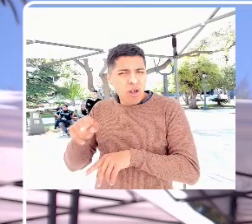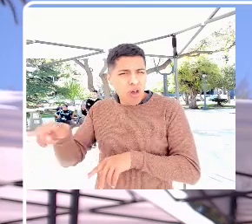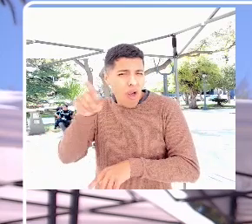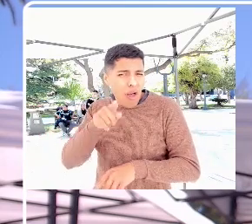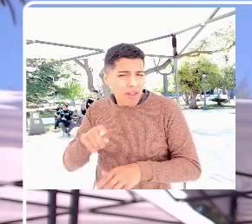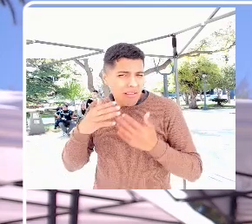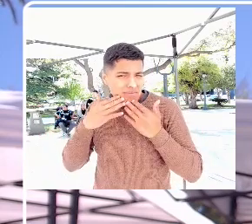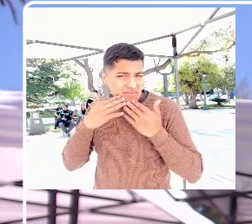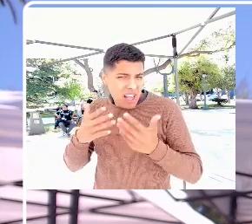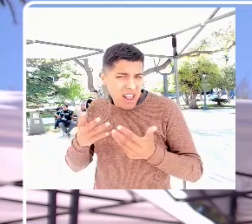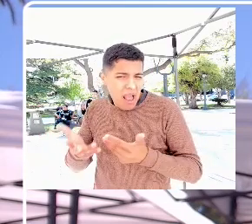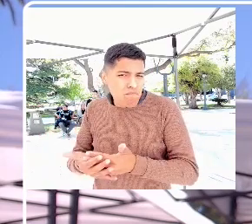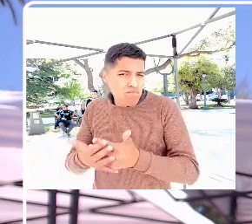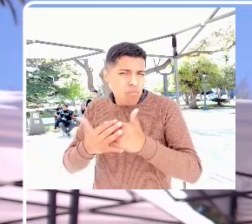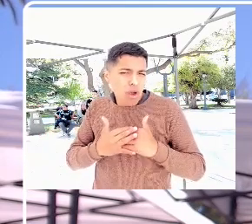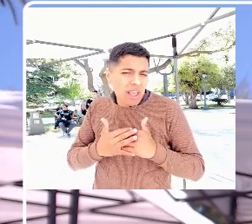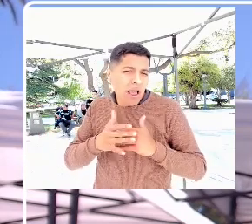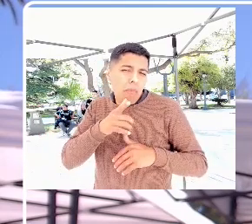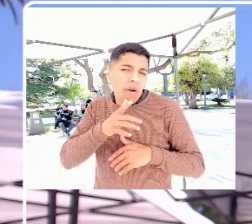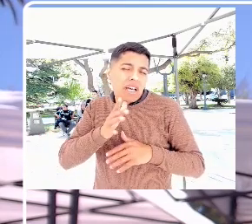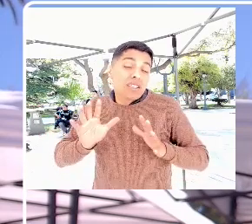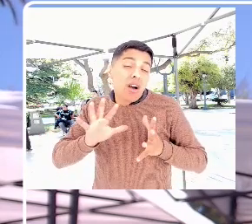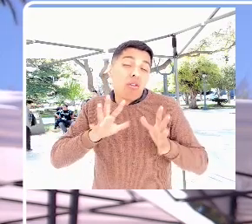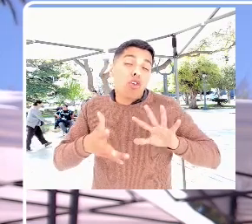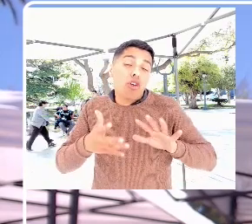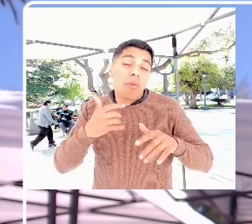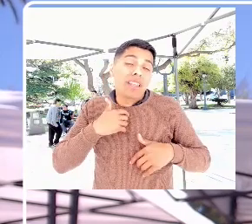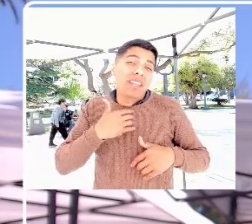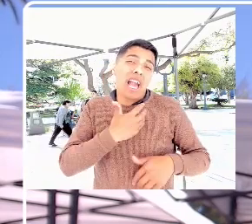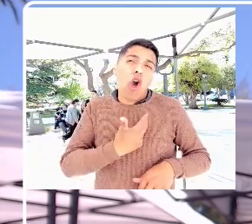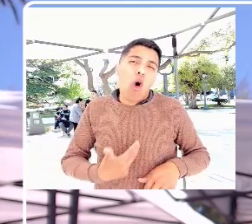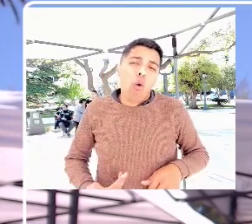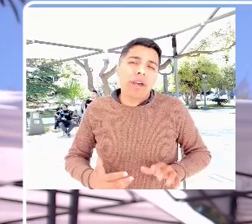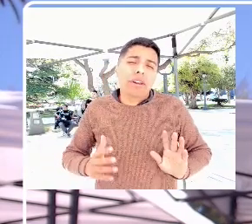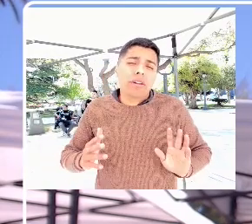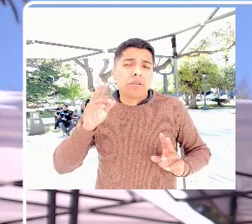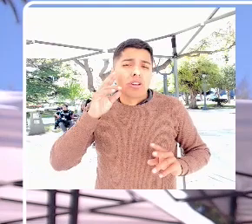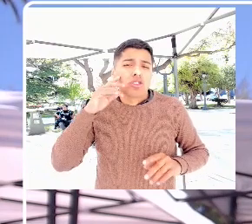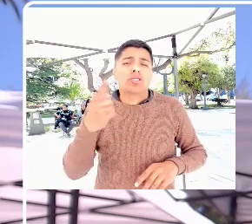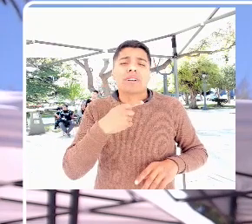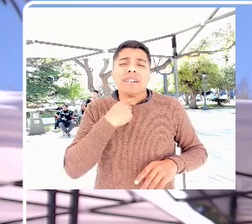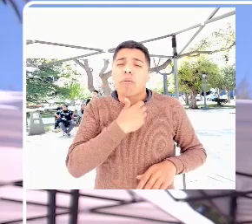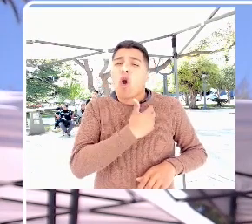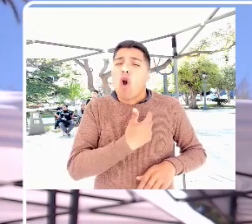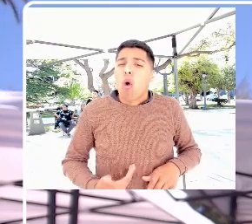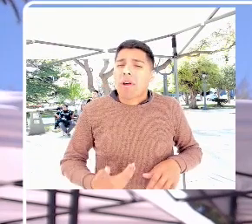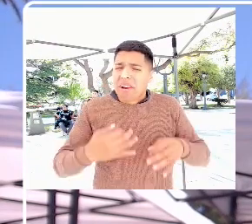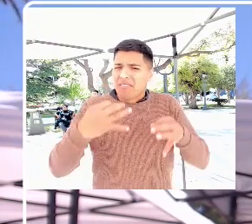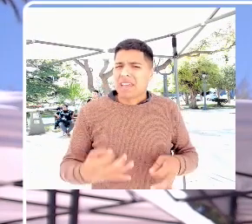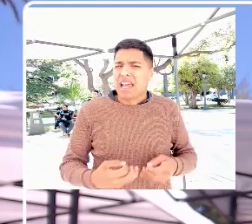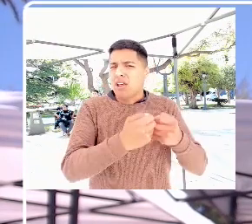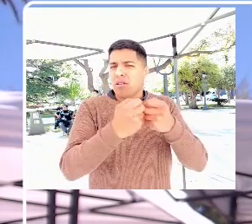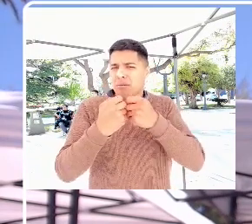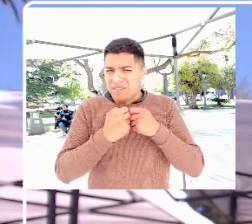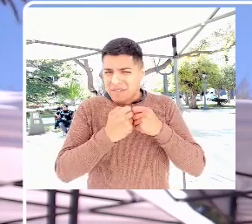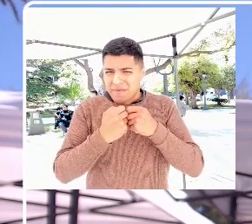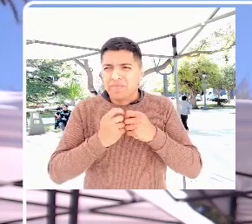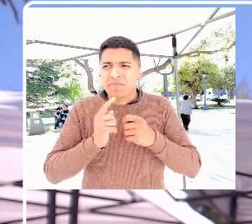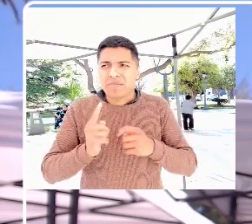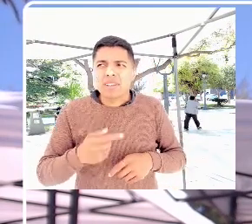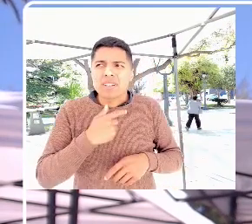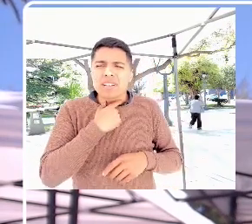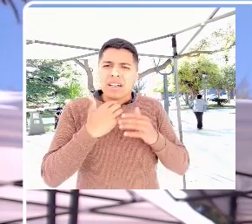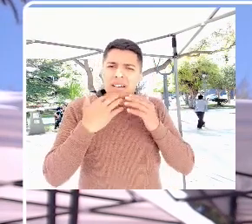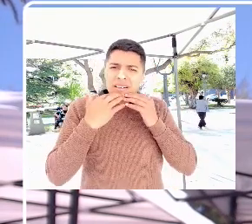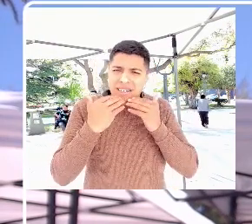esto tiene que ver con un gesto de gobernabilidad que queremos tener en la Municipalidad de Godoy Cruz hacia adelante. Y agradezco